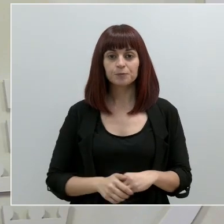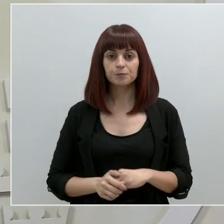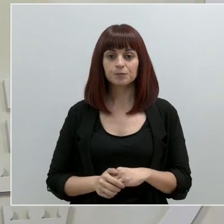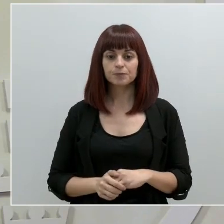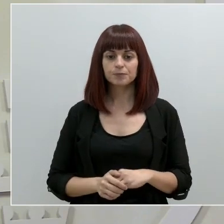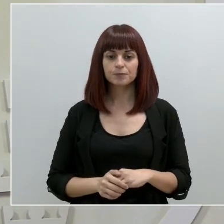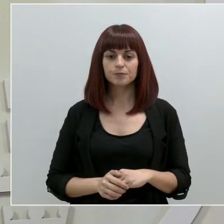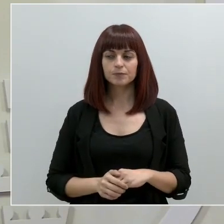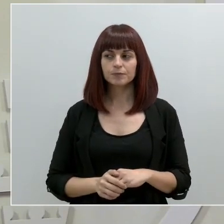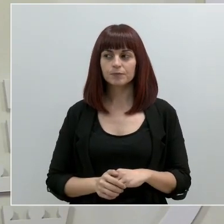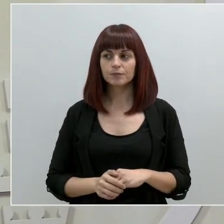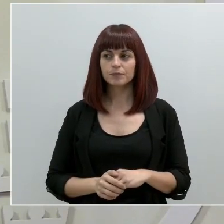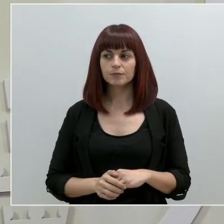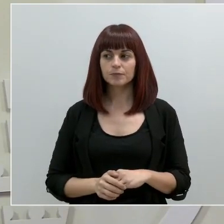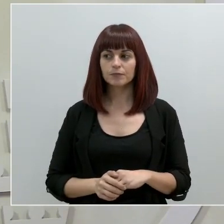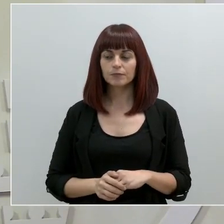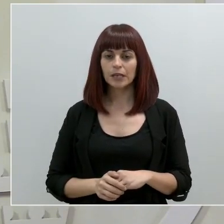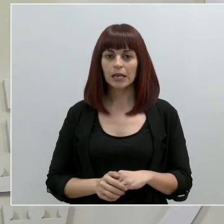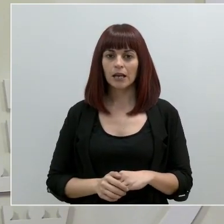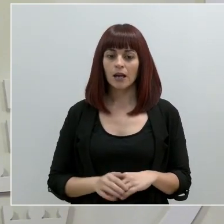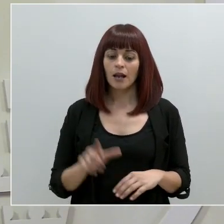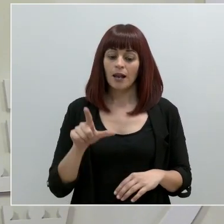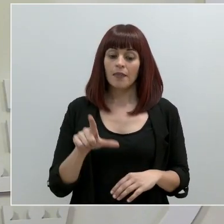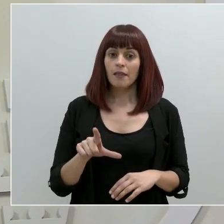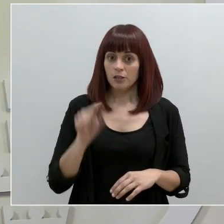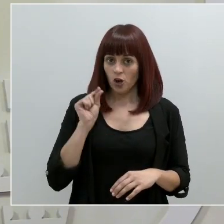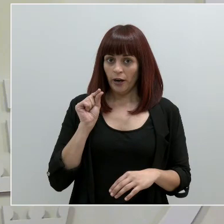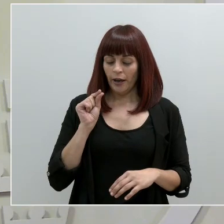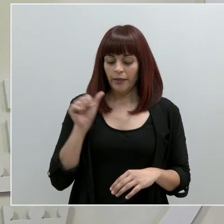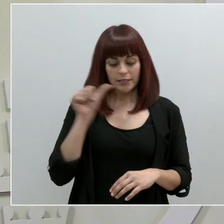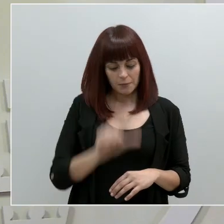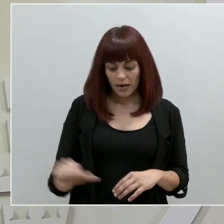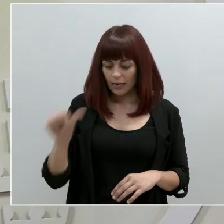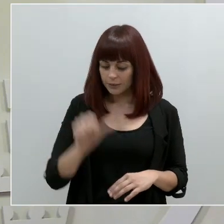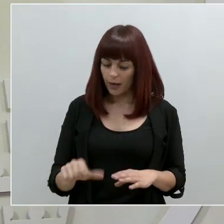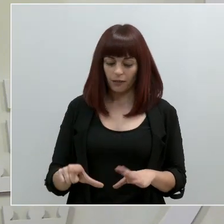no vamos a decir que tomamos las decisiones y las tomamos las decisiones semana a semana.